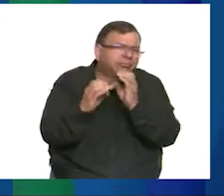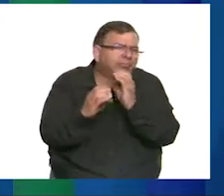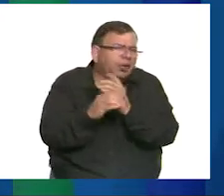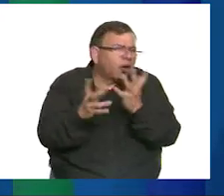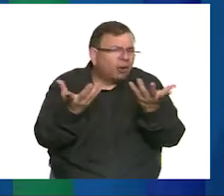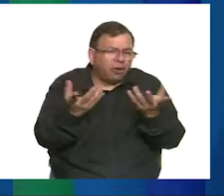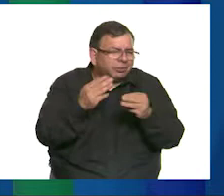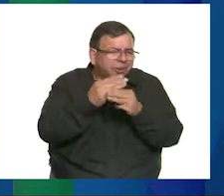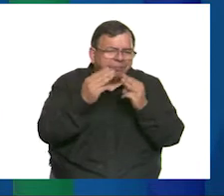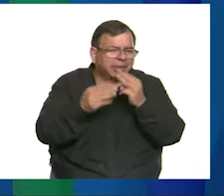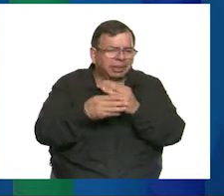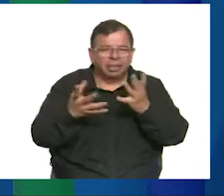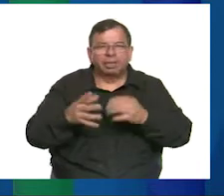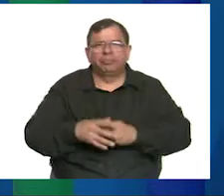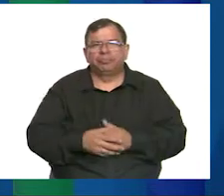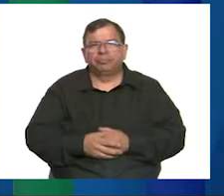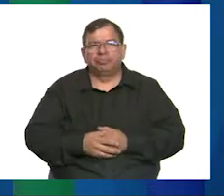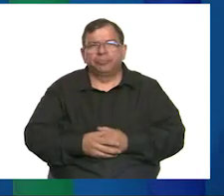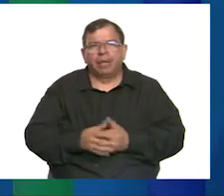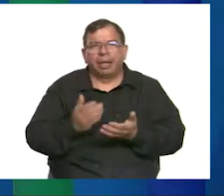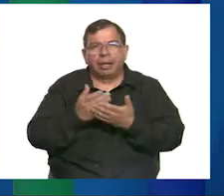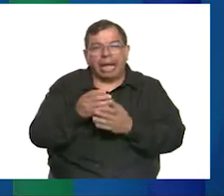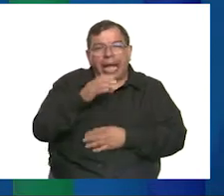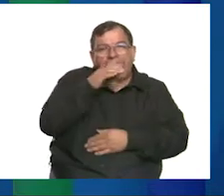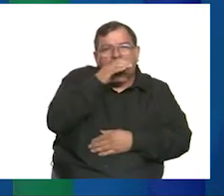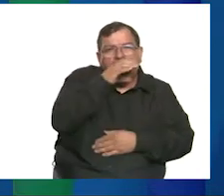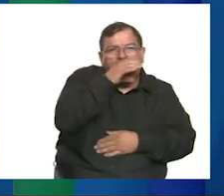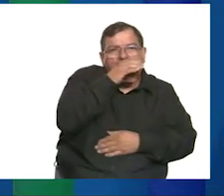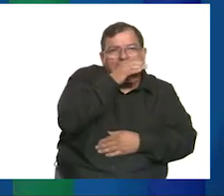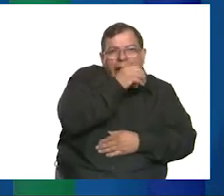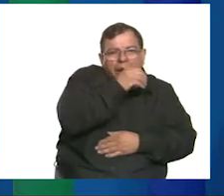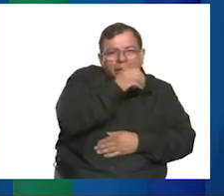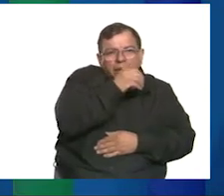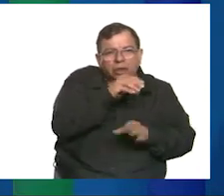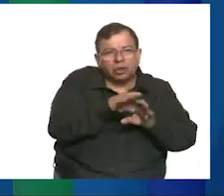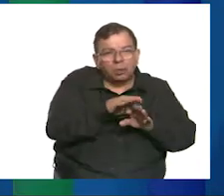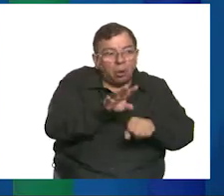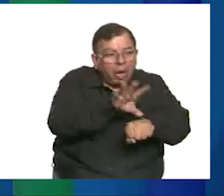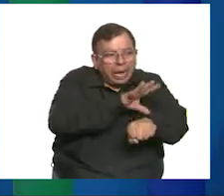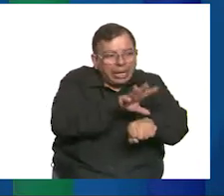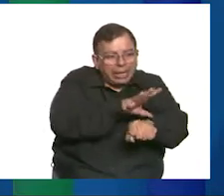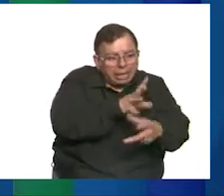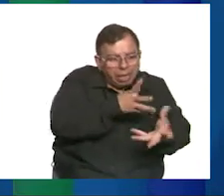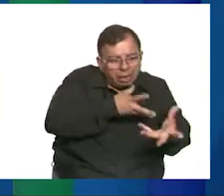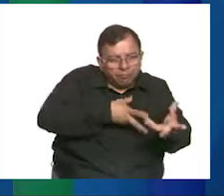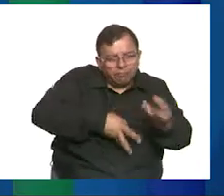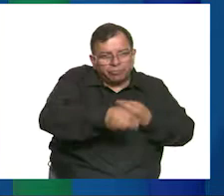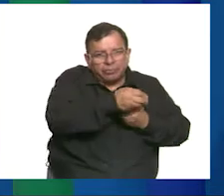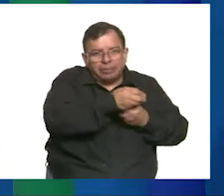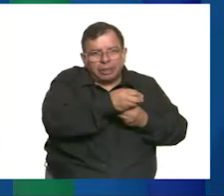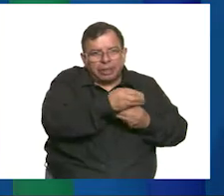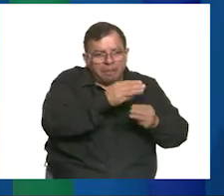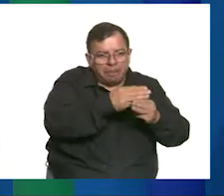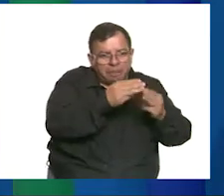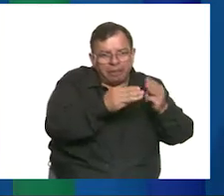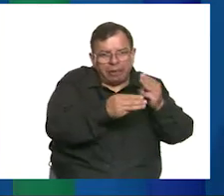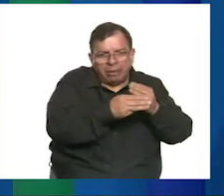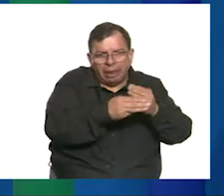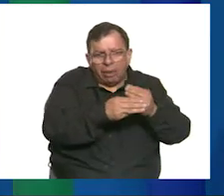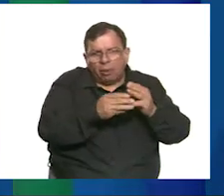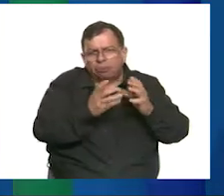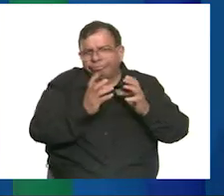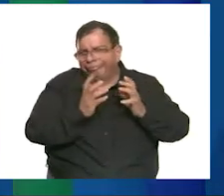objeto o material. Por otra parte, el calor es la transferencia de energía térmica entre materiales